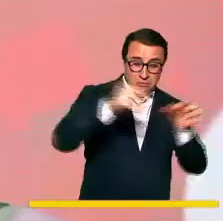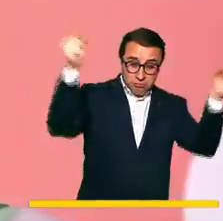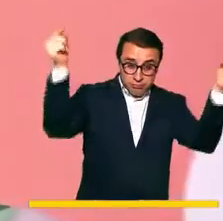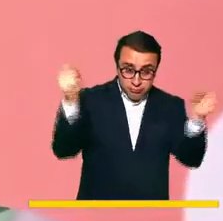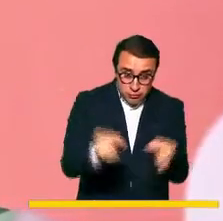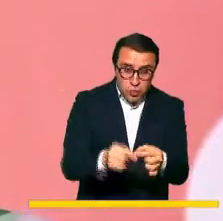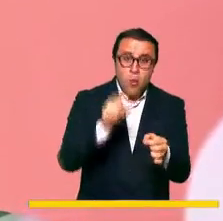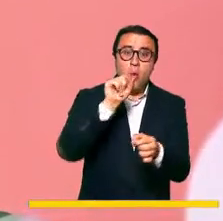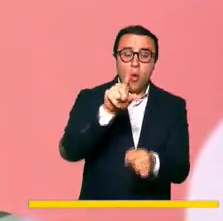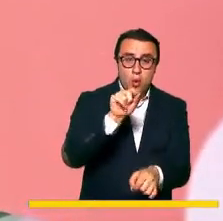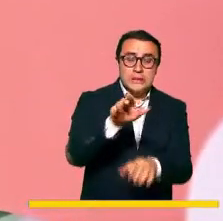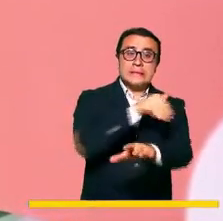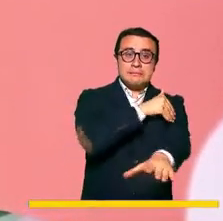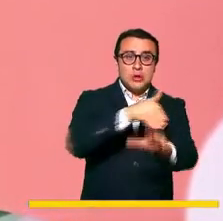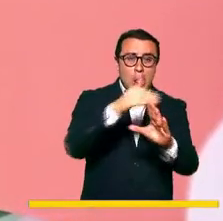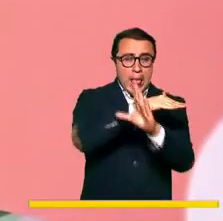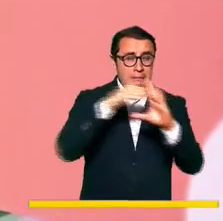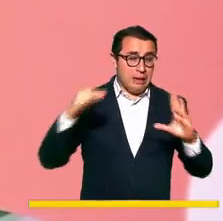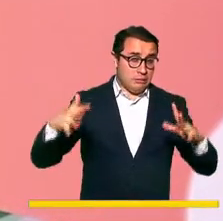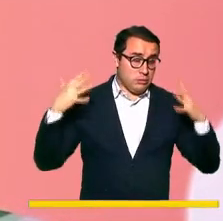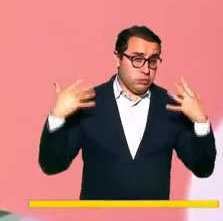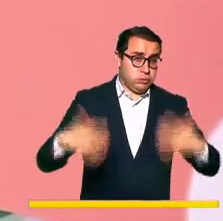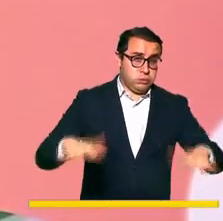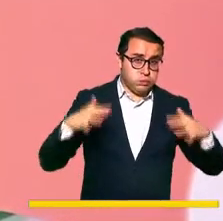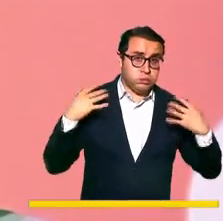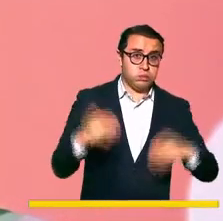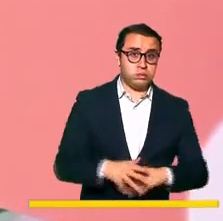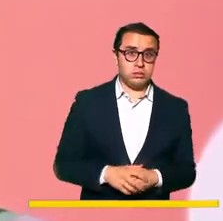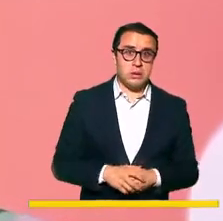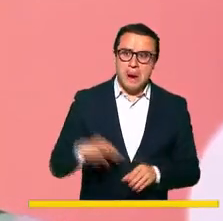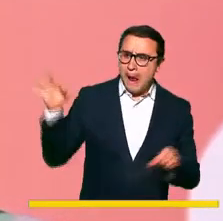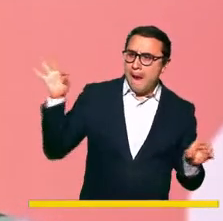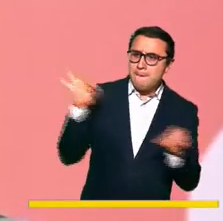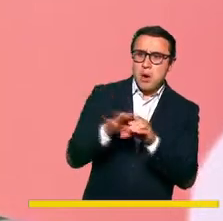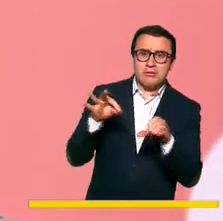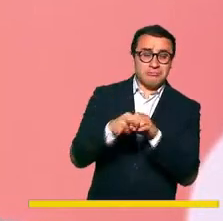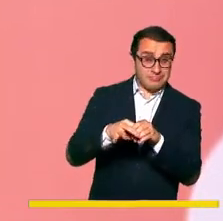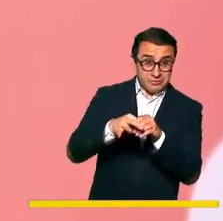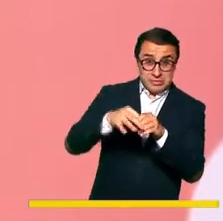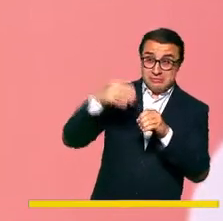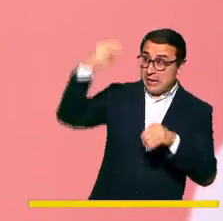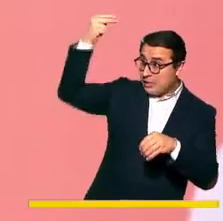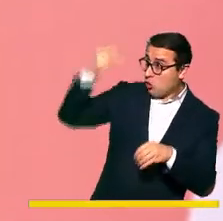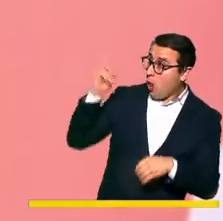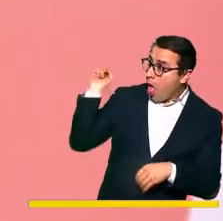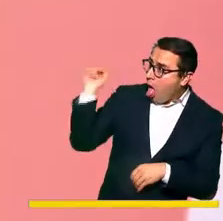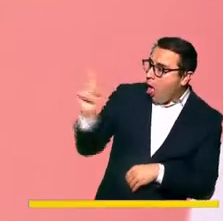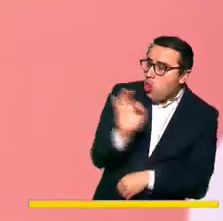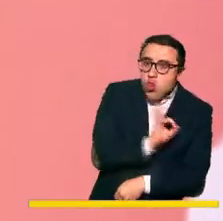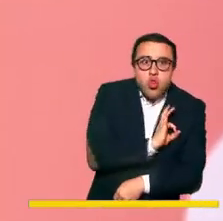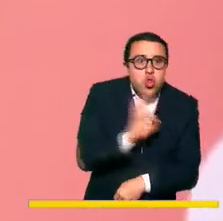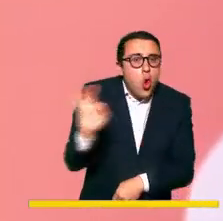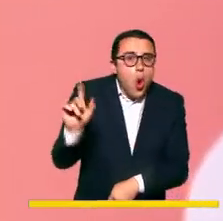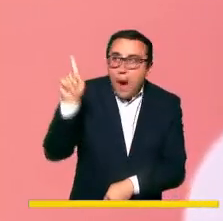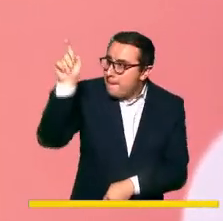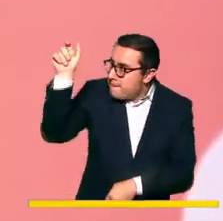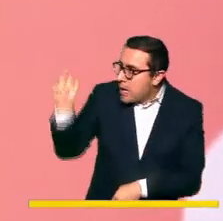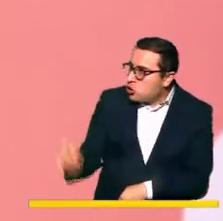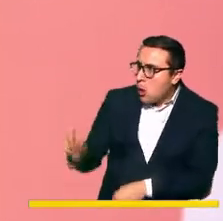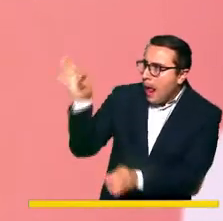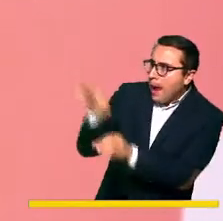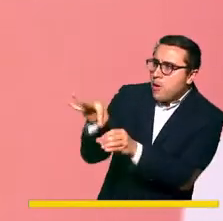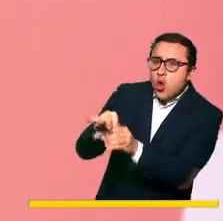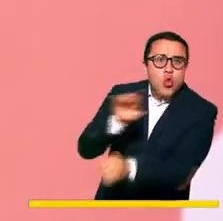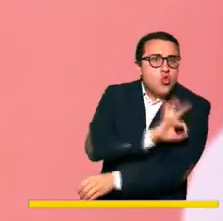Oigan eso, la votación más alta que en la historia de Colombia ha obtenido un ser humano.